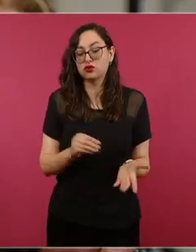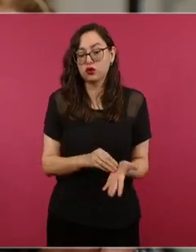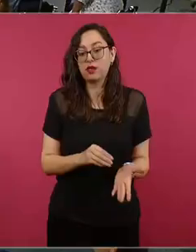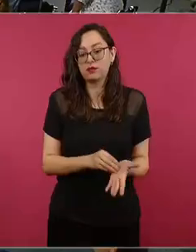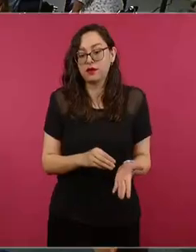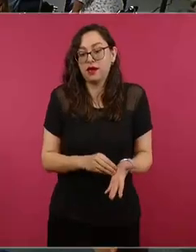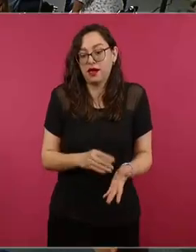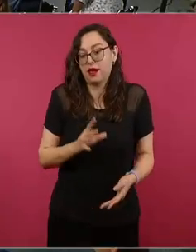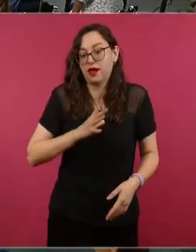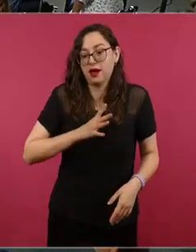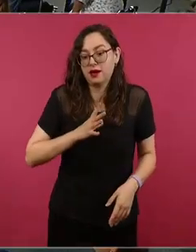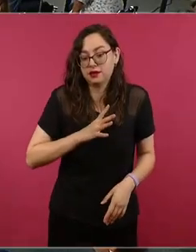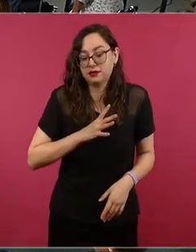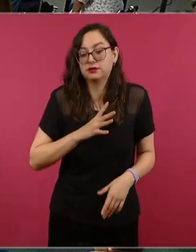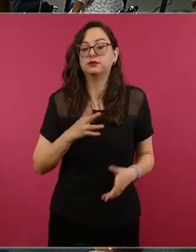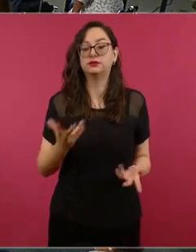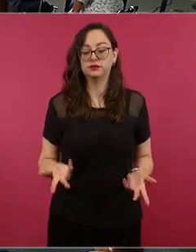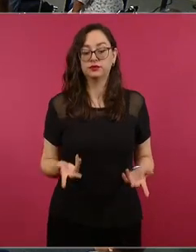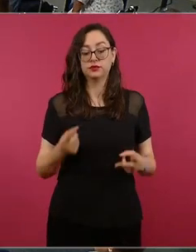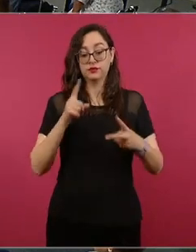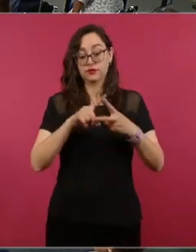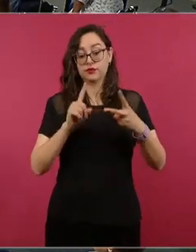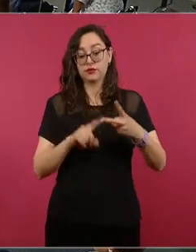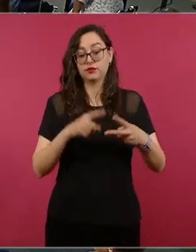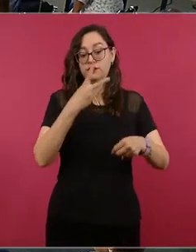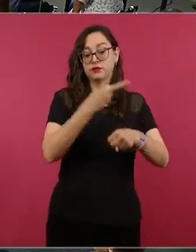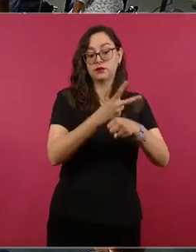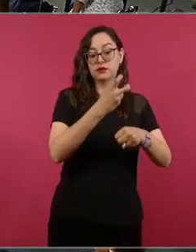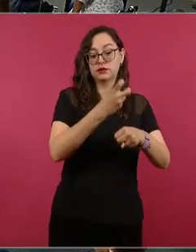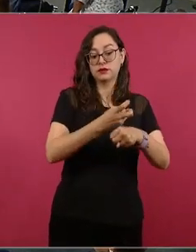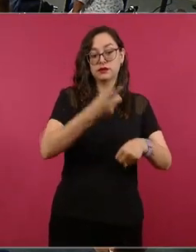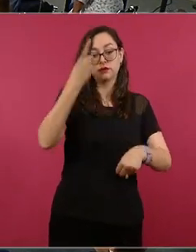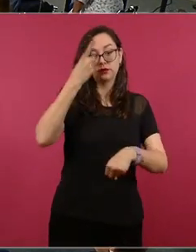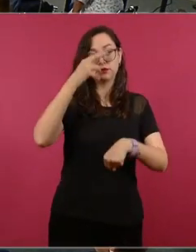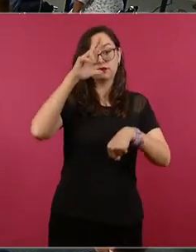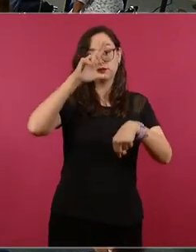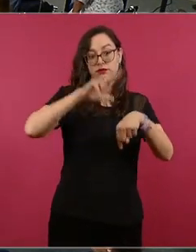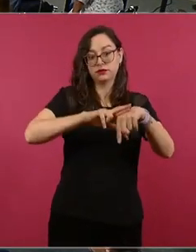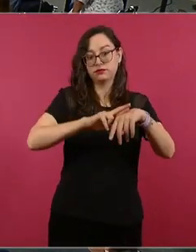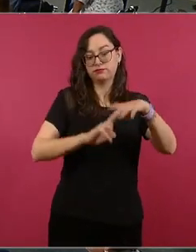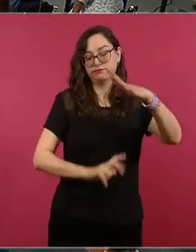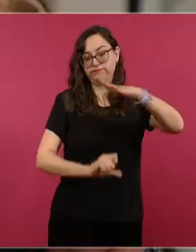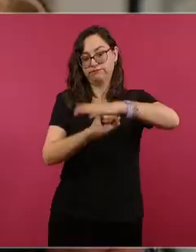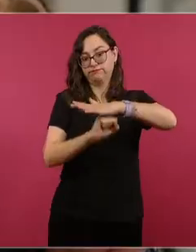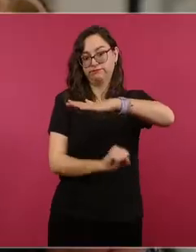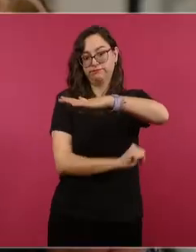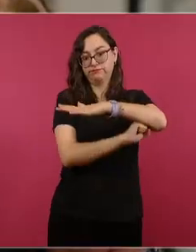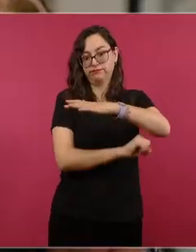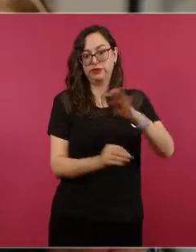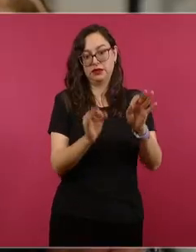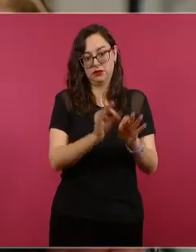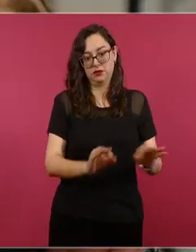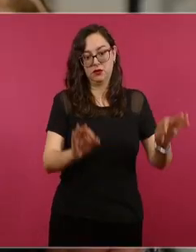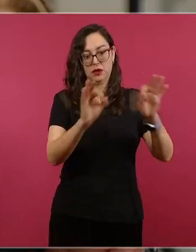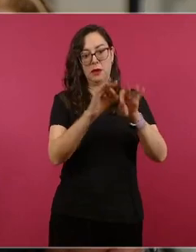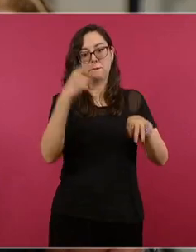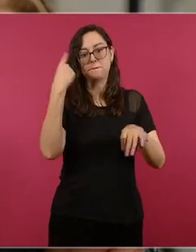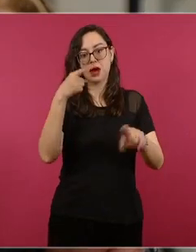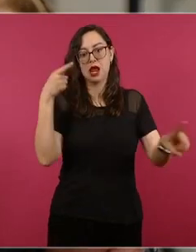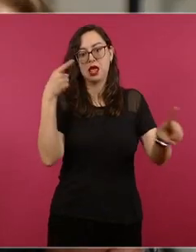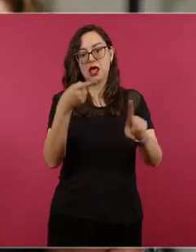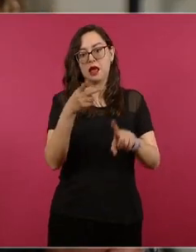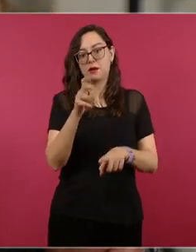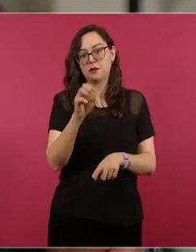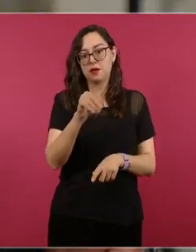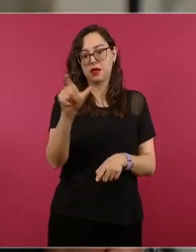porque debido a que estas dos subdirecciones son las columnas vertebral de lo que es Pemex, que es